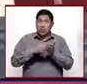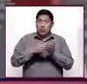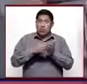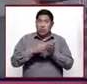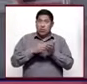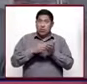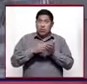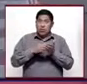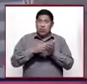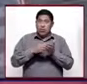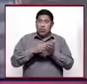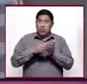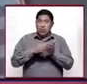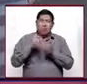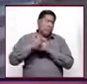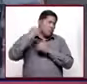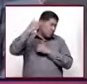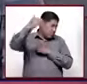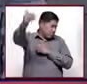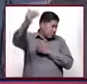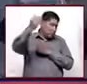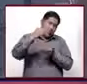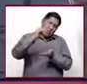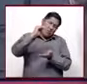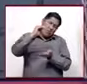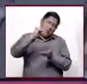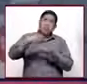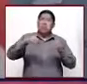revendiendo, le pregunto? Revendiendo, entonces ha venido todo eso con botellas, ¿no?